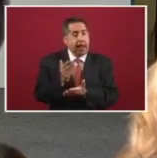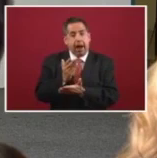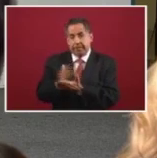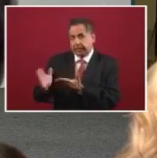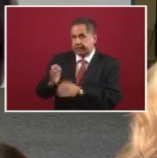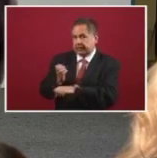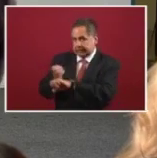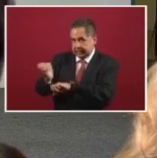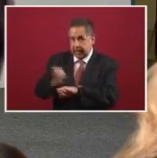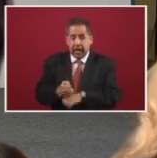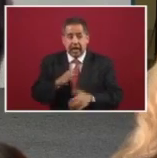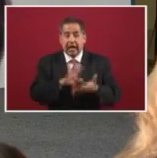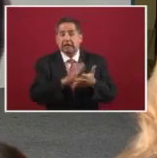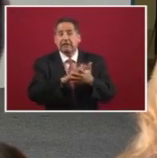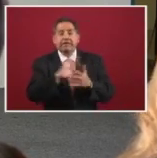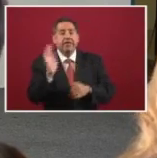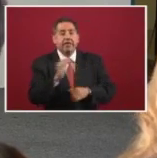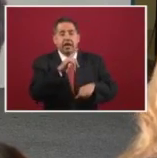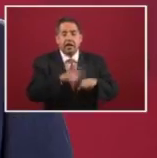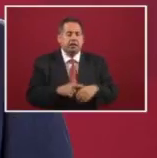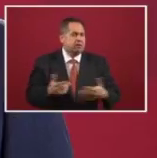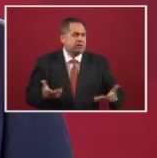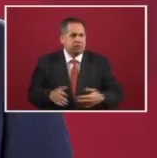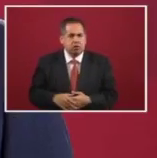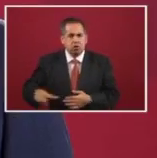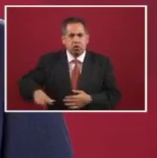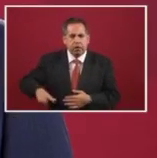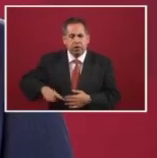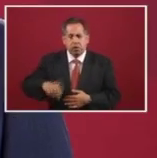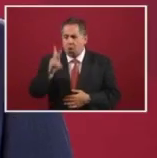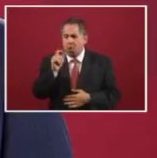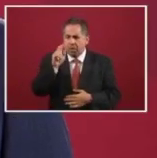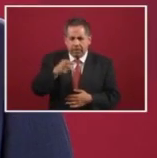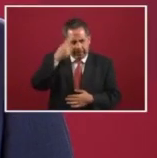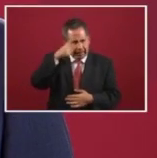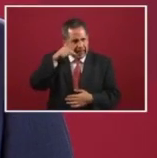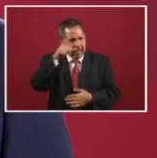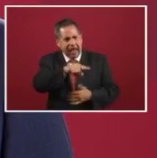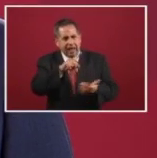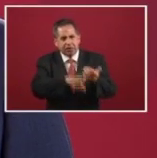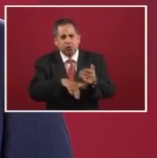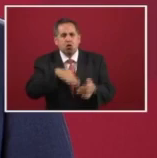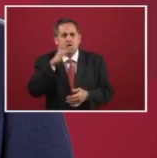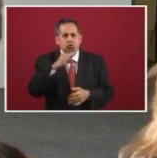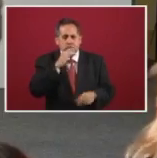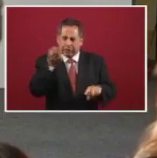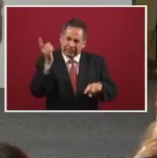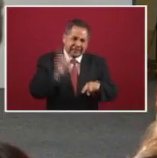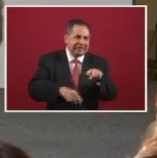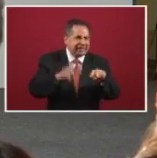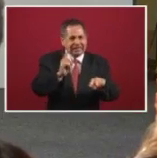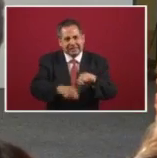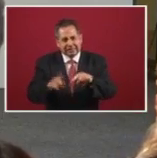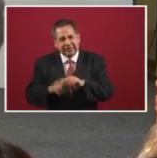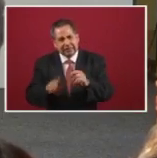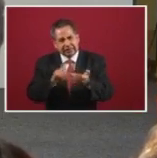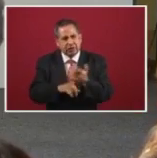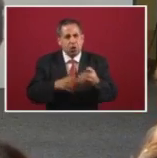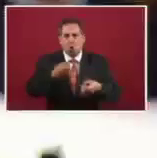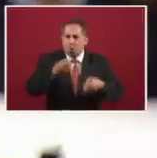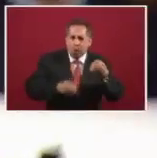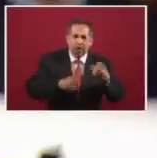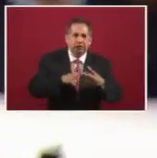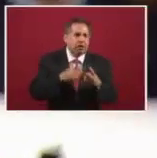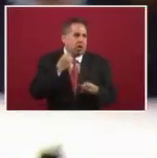sin contar las estatales. ¿Cuál es su plan de gobierno para erradicar la corrupción en esos centros penitenciarios que se generan entre